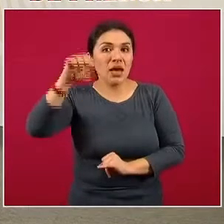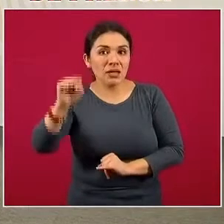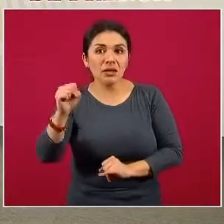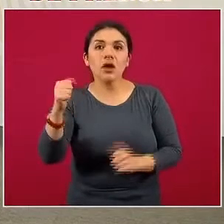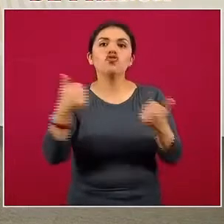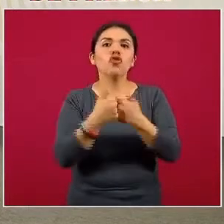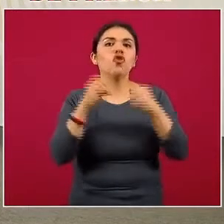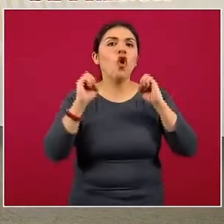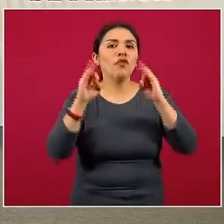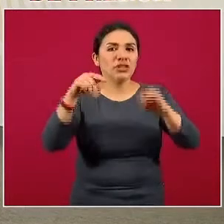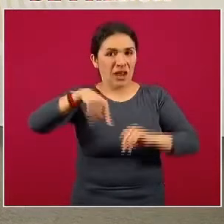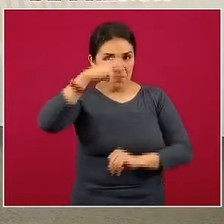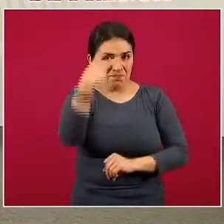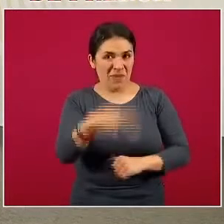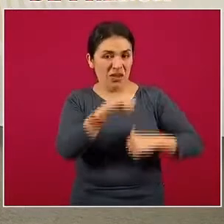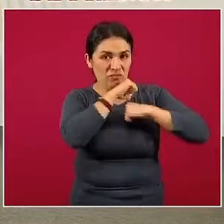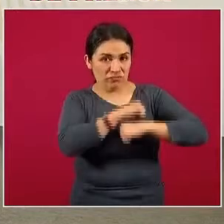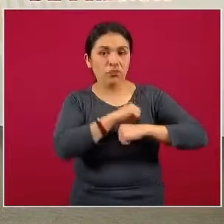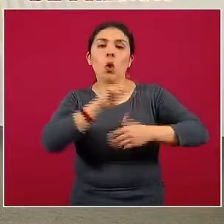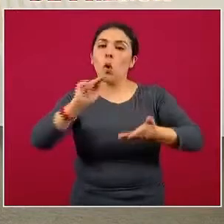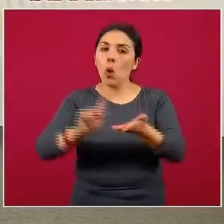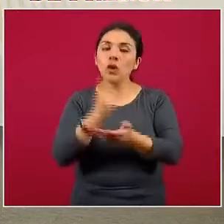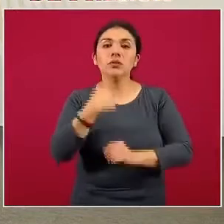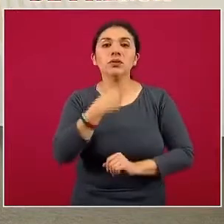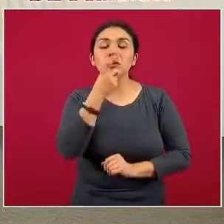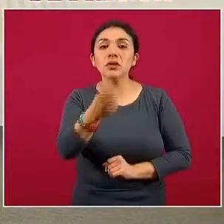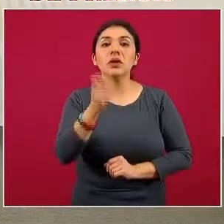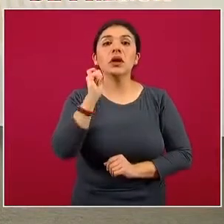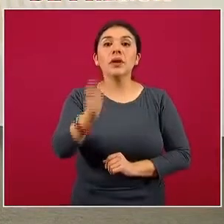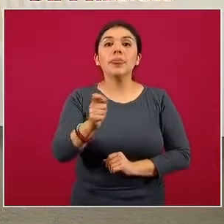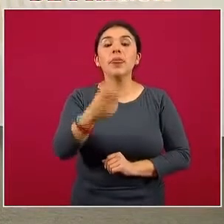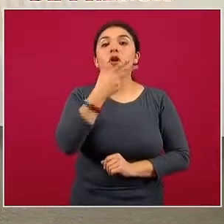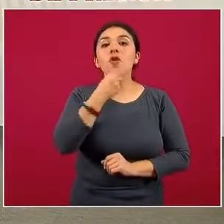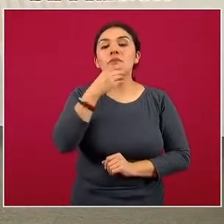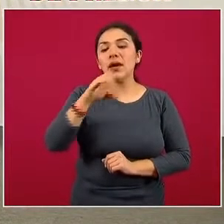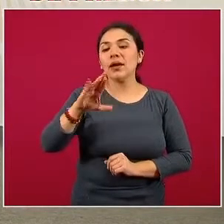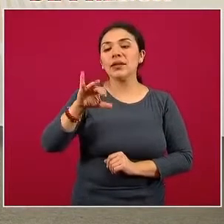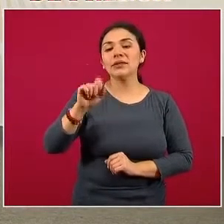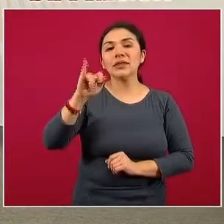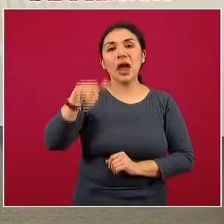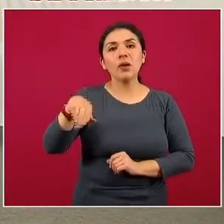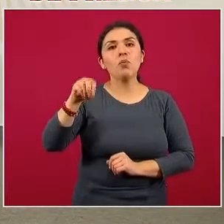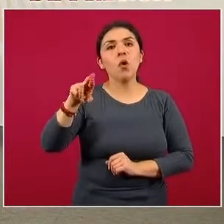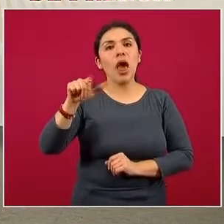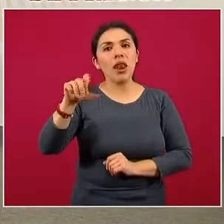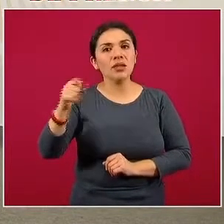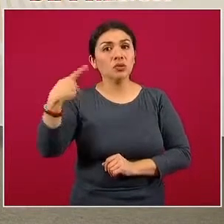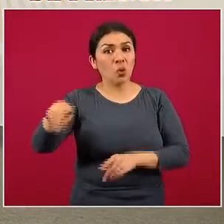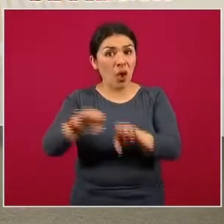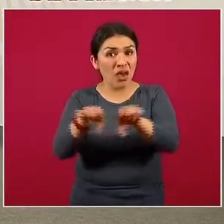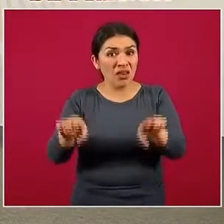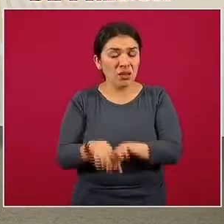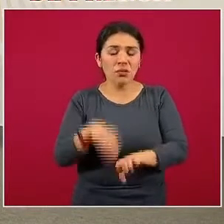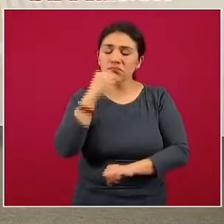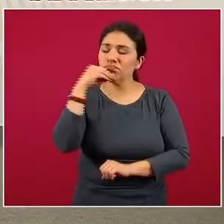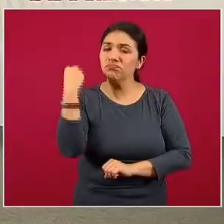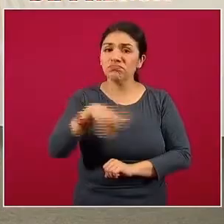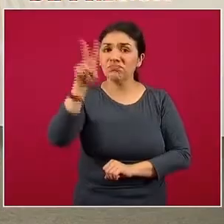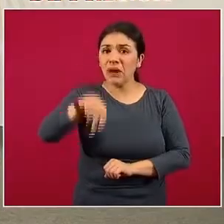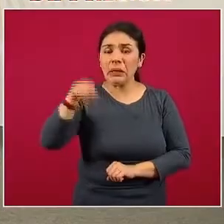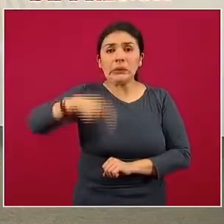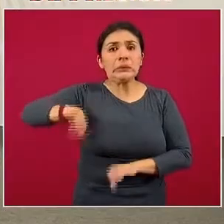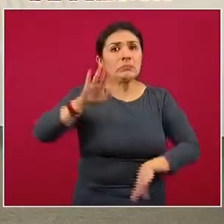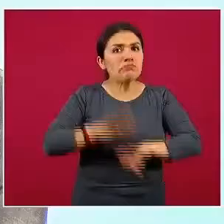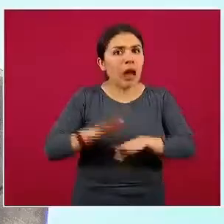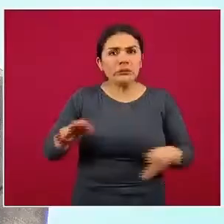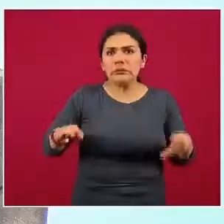la oficina aquí en México. Destaco nuevamente al señor Cristian Morales y a su espléndido equipo de trabajo, que han estado muy,